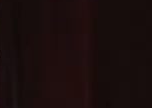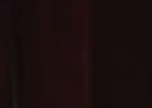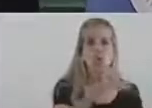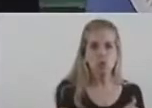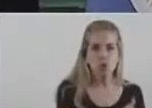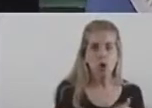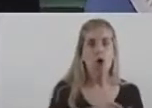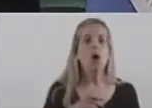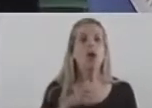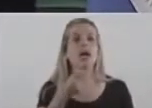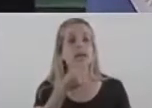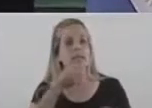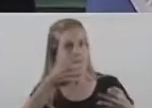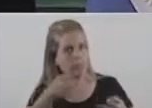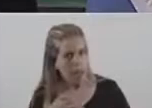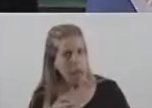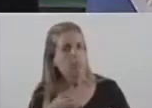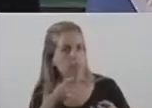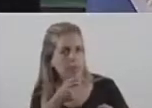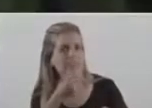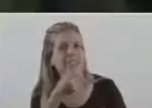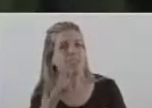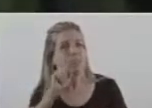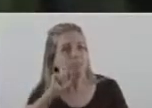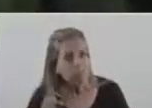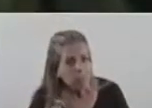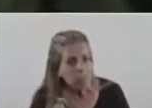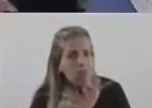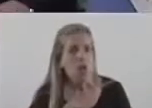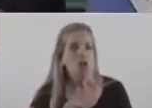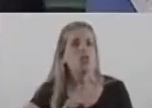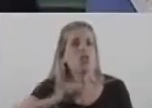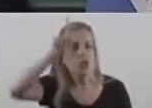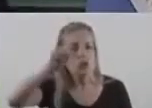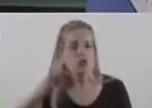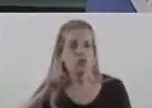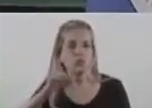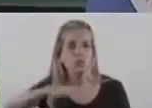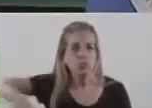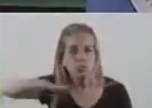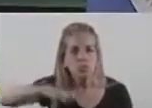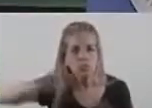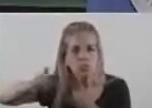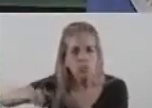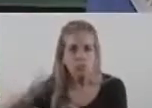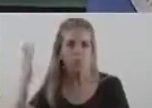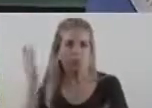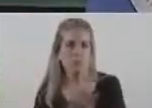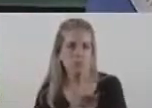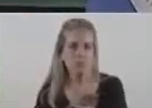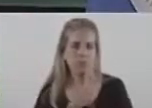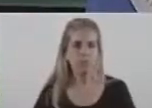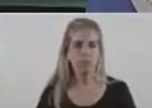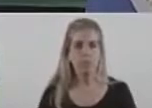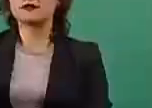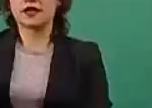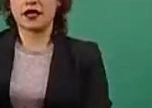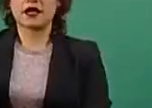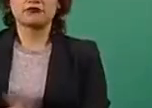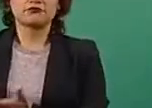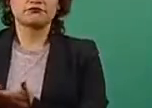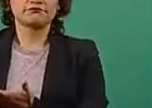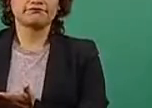día. No hay un vacunatorio VIP, fue una situación puntual. No se estaba vacunando en el Ministerio del Ministerio. Lo desconocía. Lo desconocí totalmente.